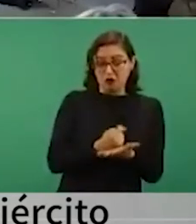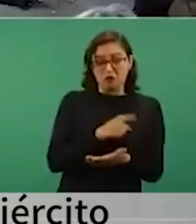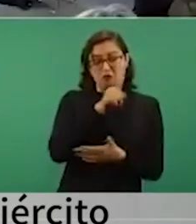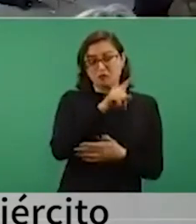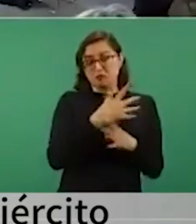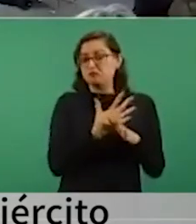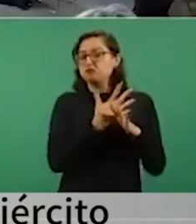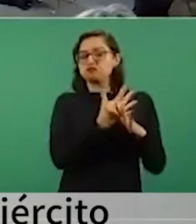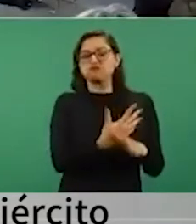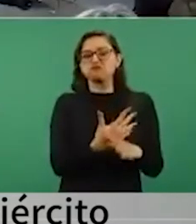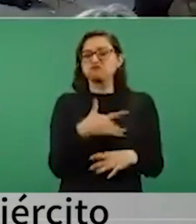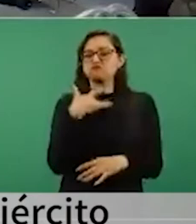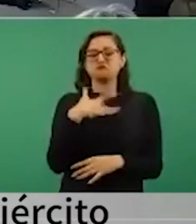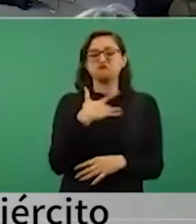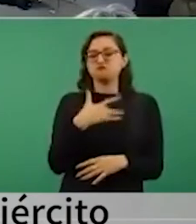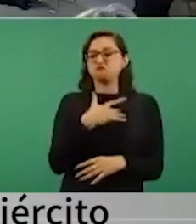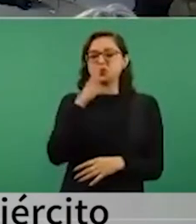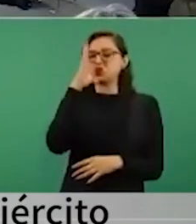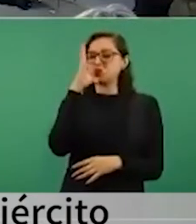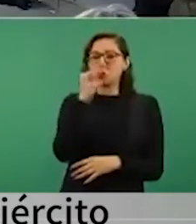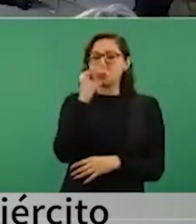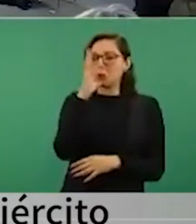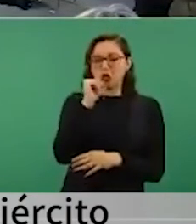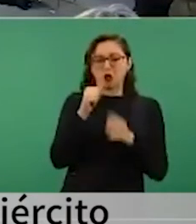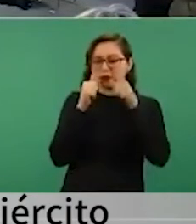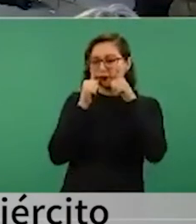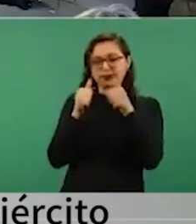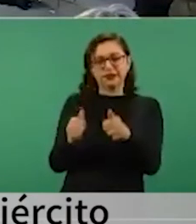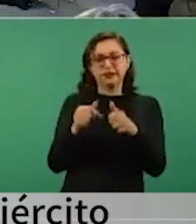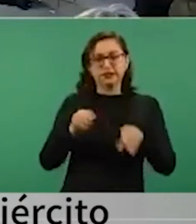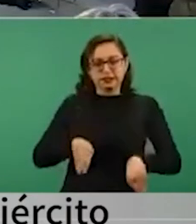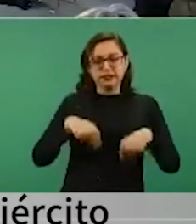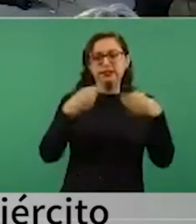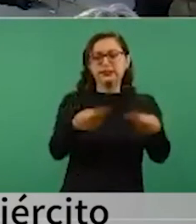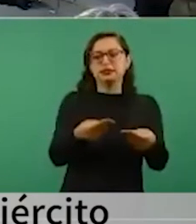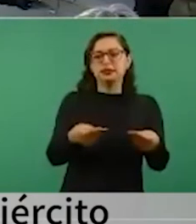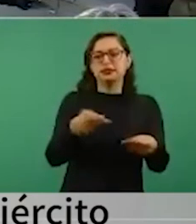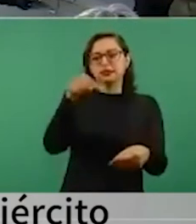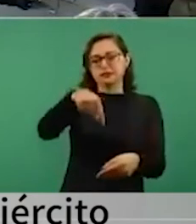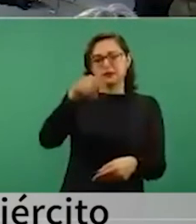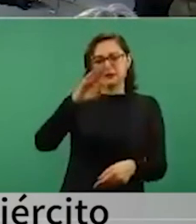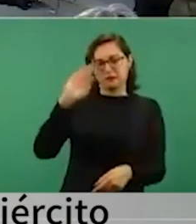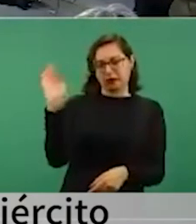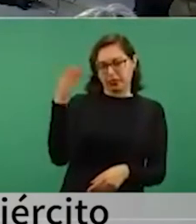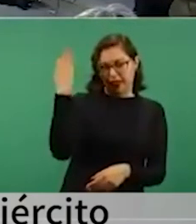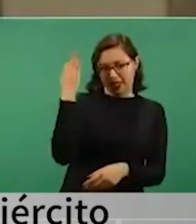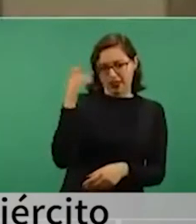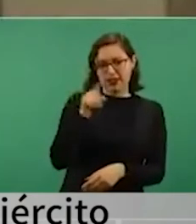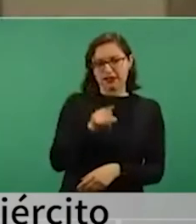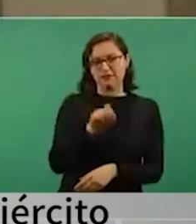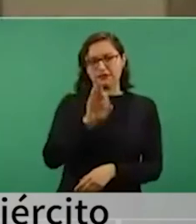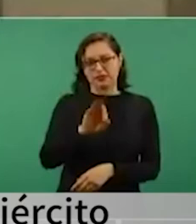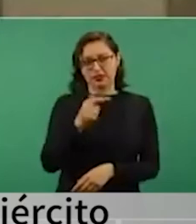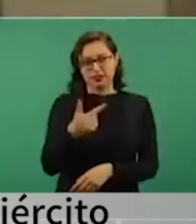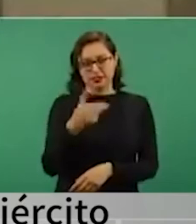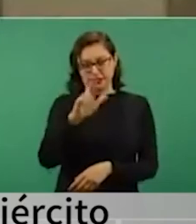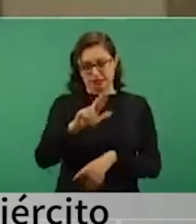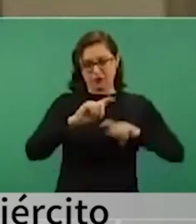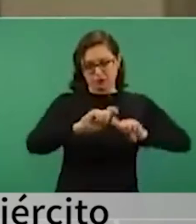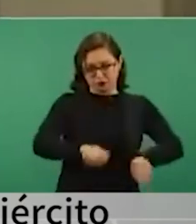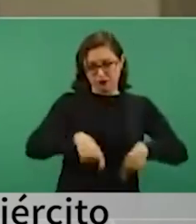declaró incompetente y lo pasó para acá. Y acá la Fiscalía de aquí